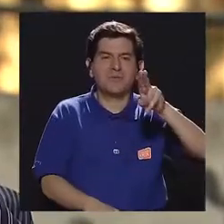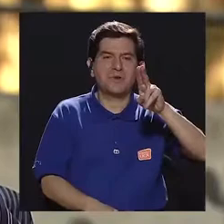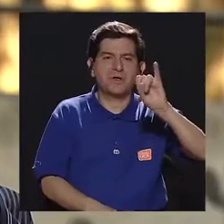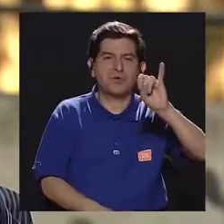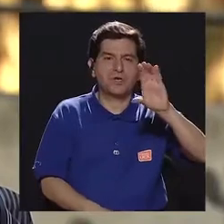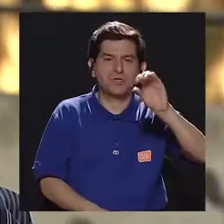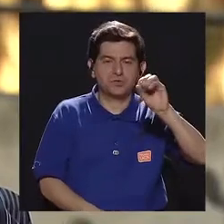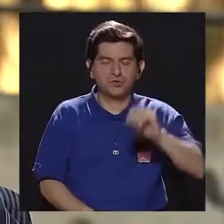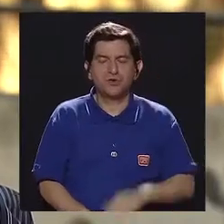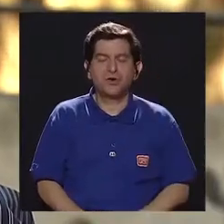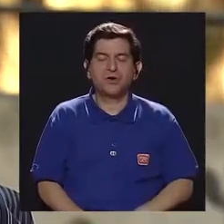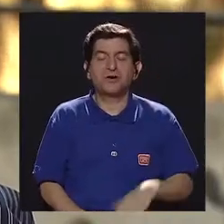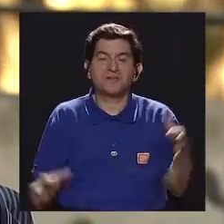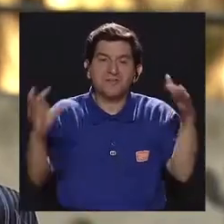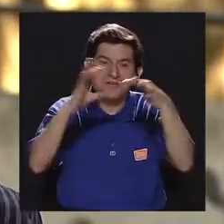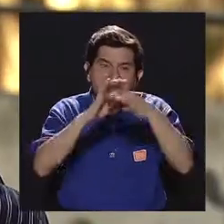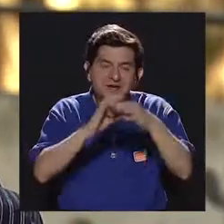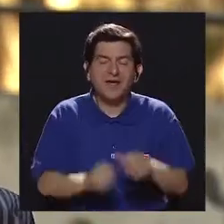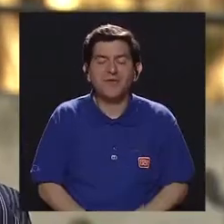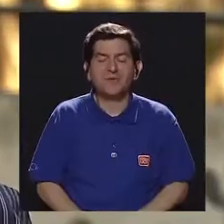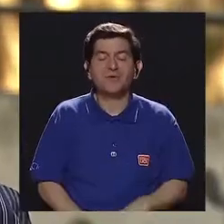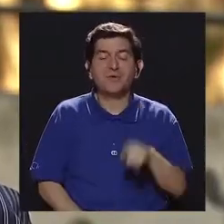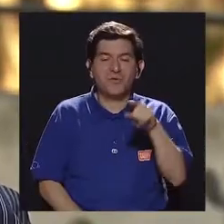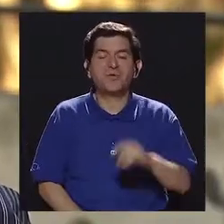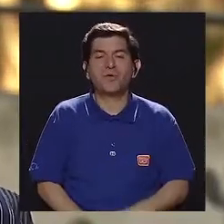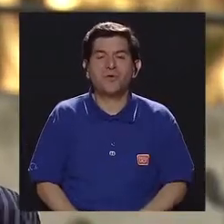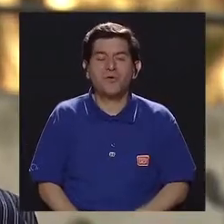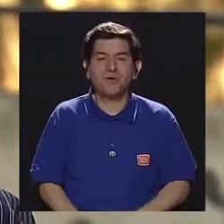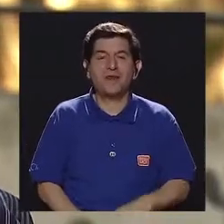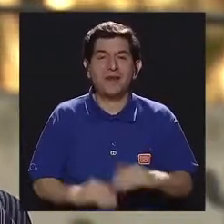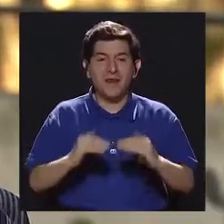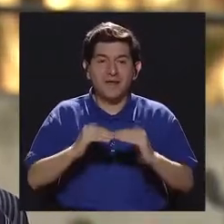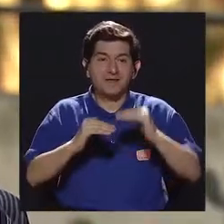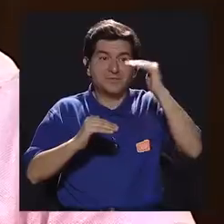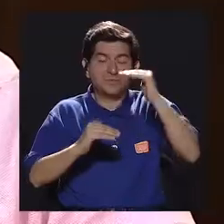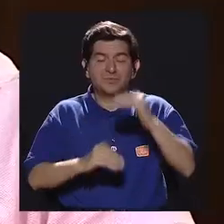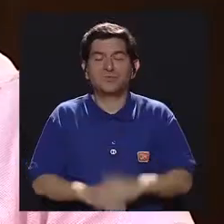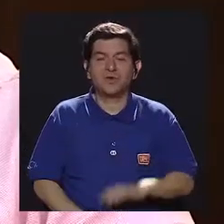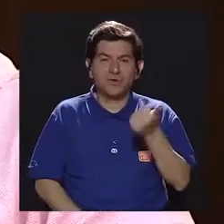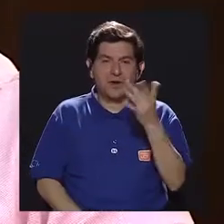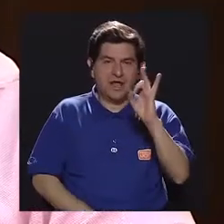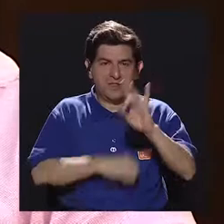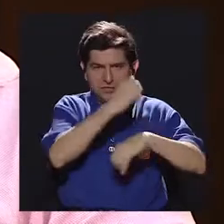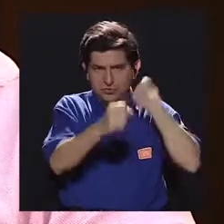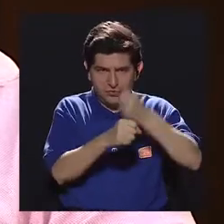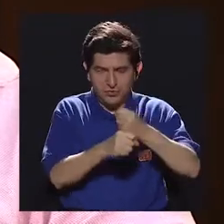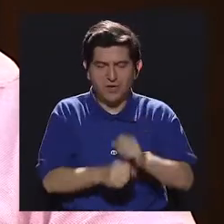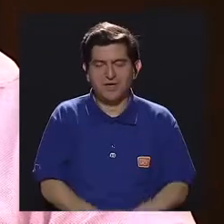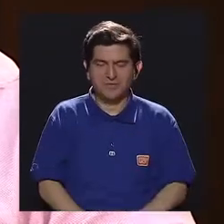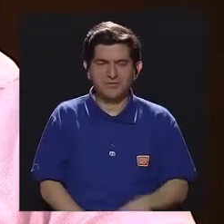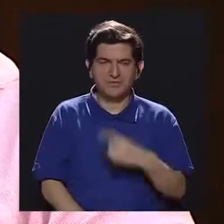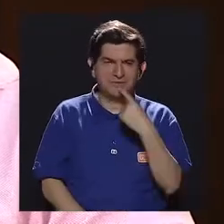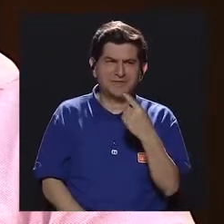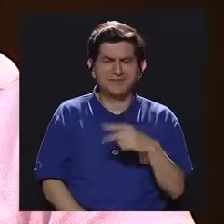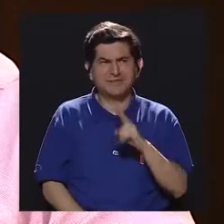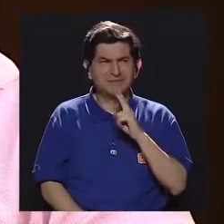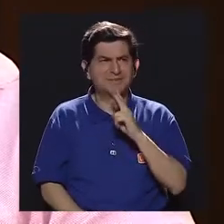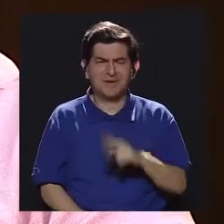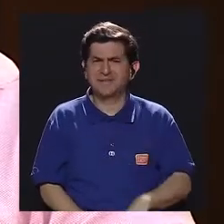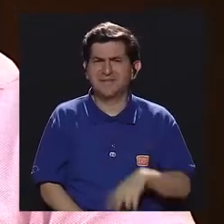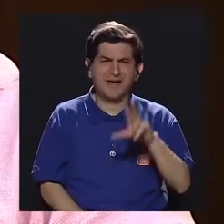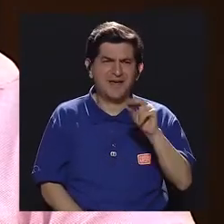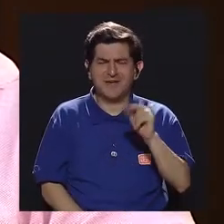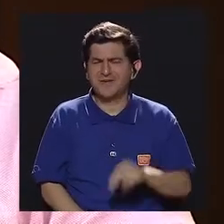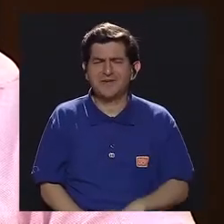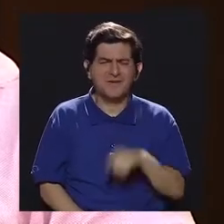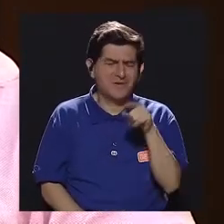de la mayoría de edad, que más bien debiera llamarse del no juicio, ¿verdad? Claro. Entonces, y por ahí de los 21 ya empieza a haber